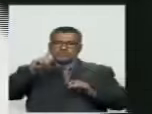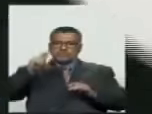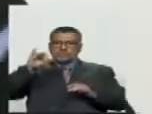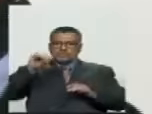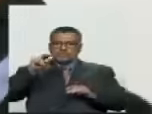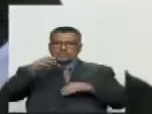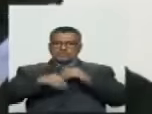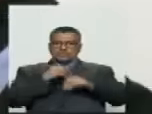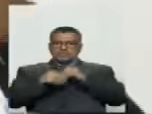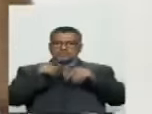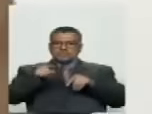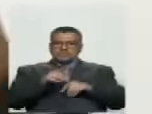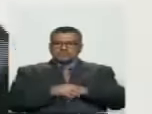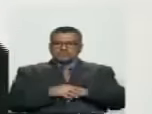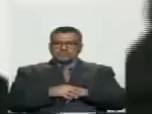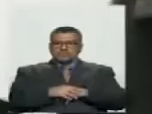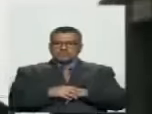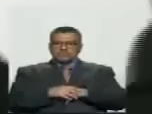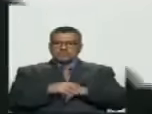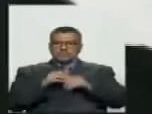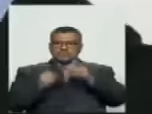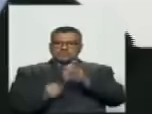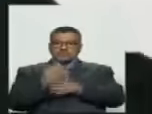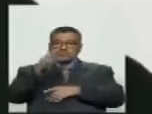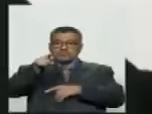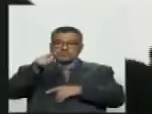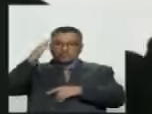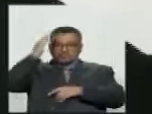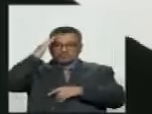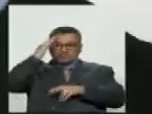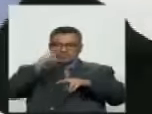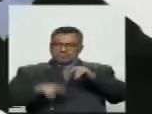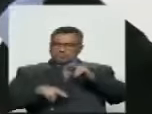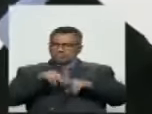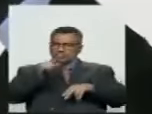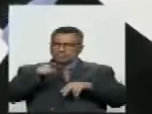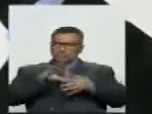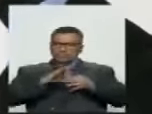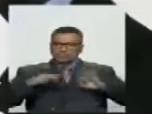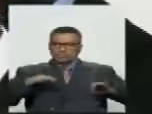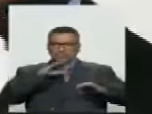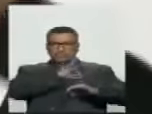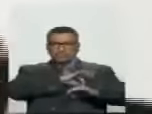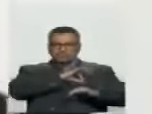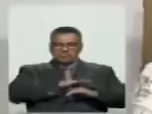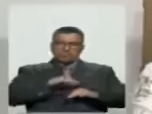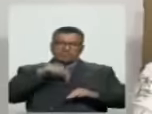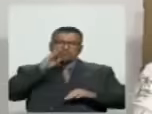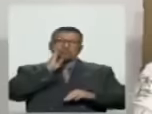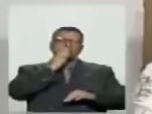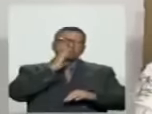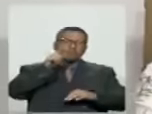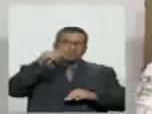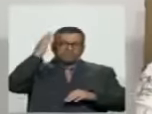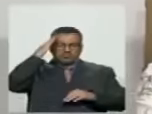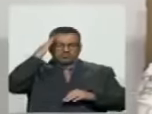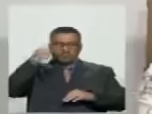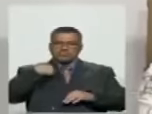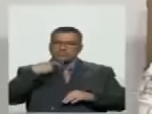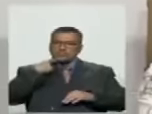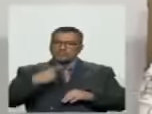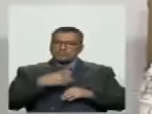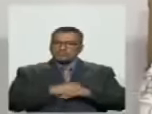hace este personaje. Era uno de los cofundadores y co-creadores de la red social Facebook. Mire lo que este señor